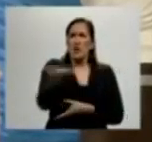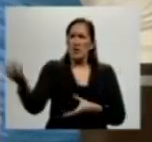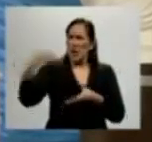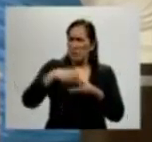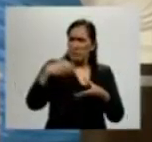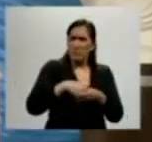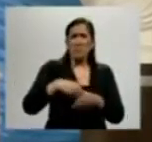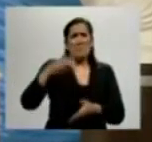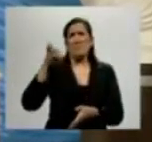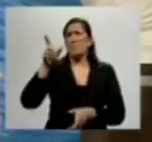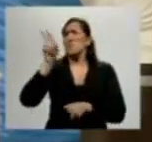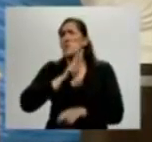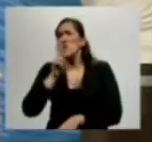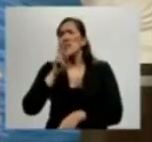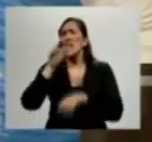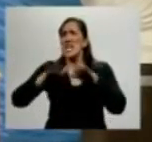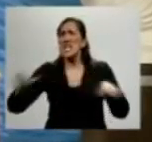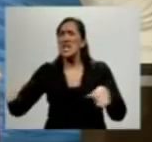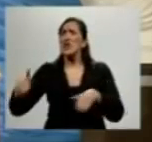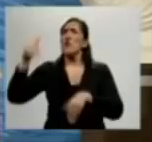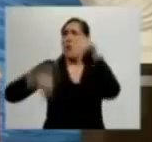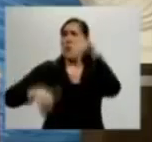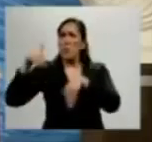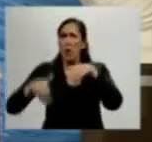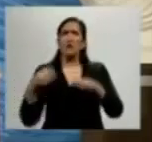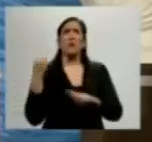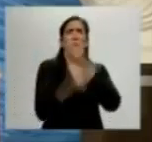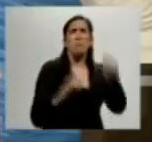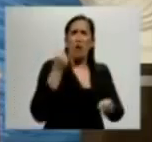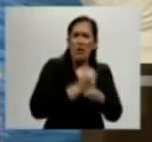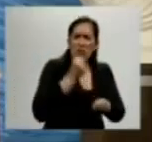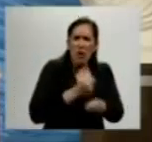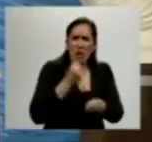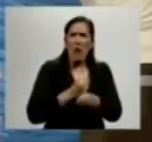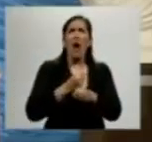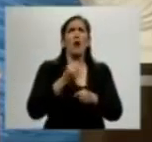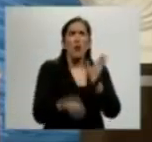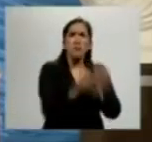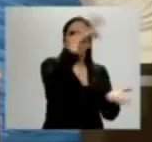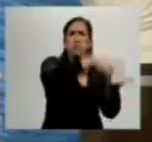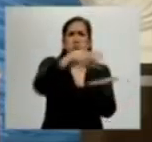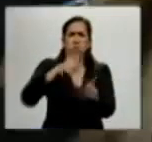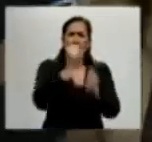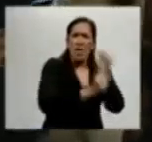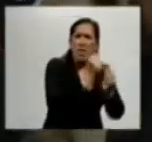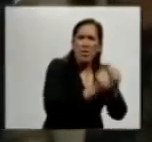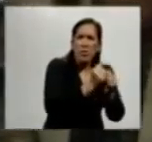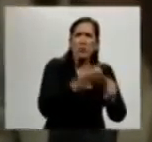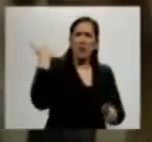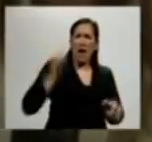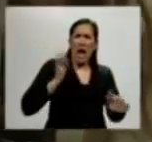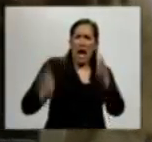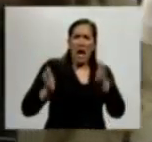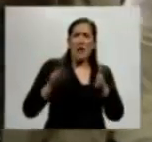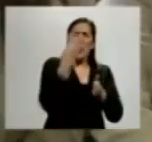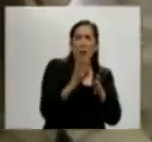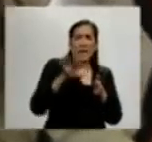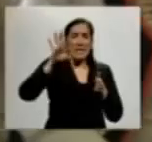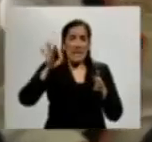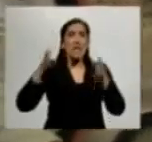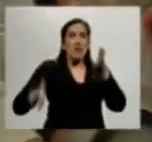de argentinos y mujeres podían votar y se incorporaron al trabajo y se generaron industria durante la década de los 40 y de los